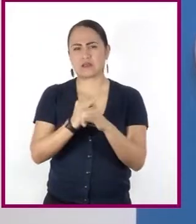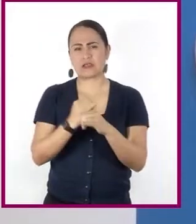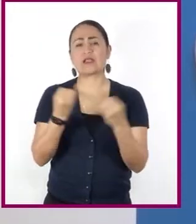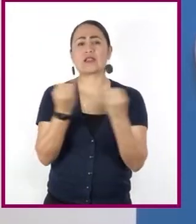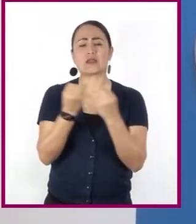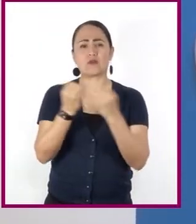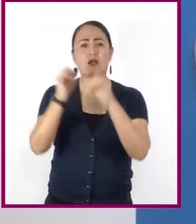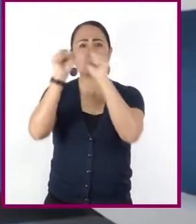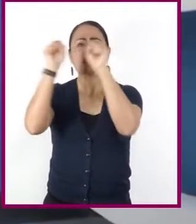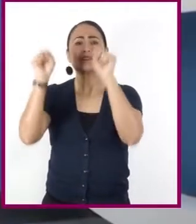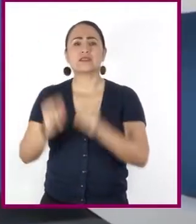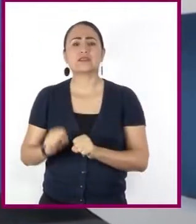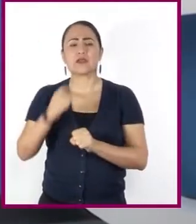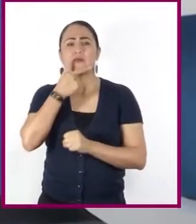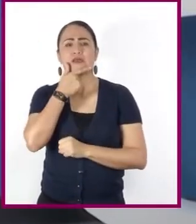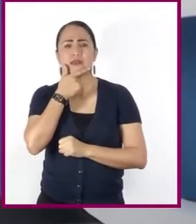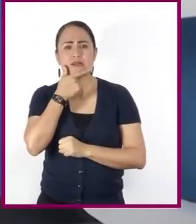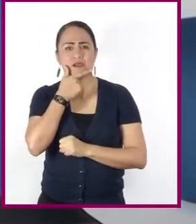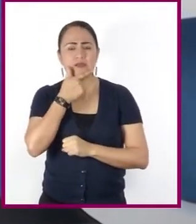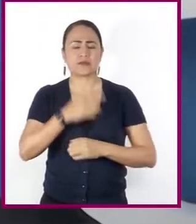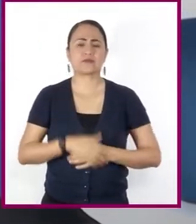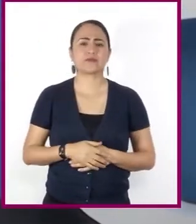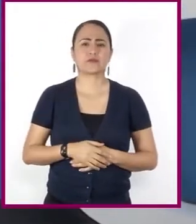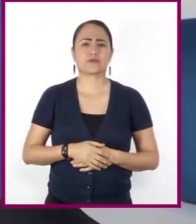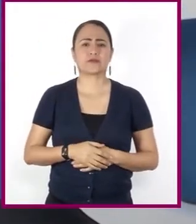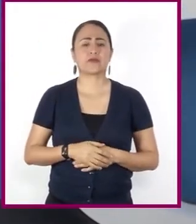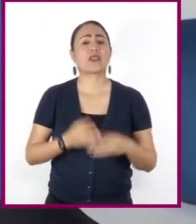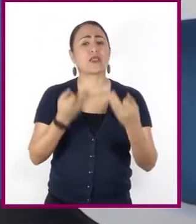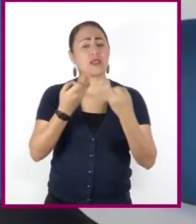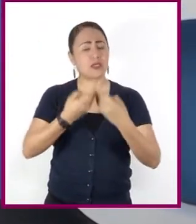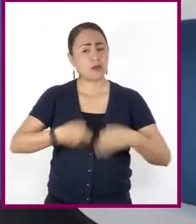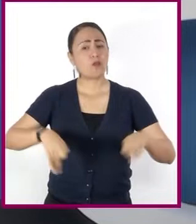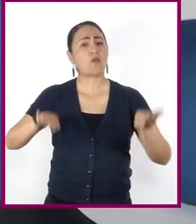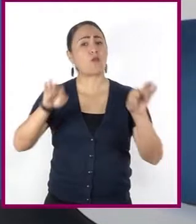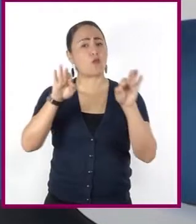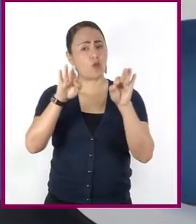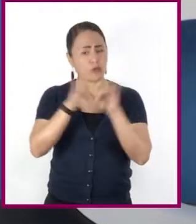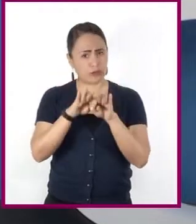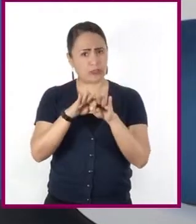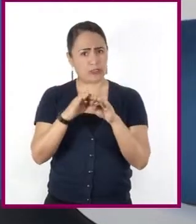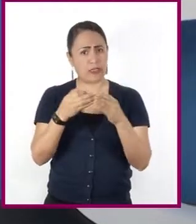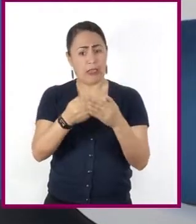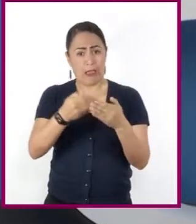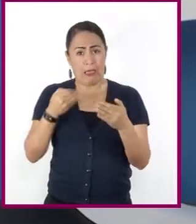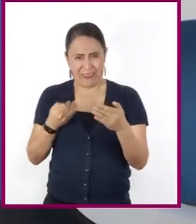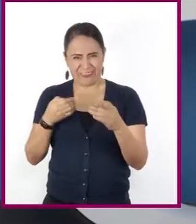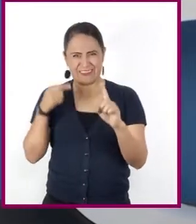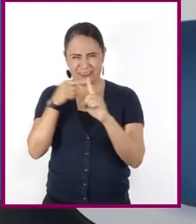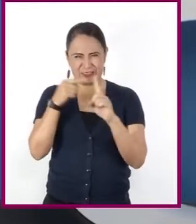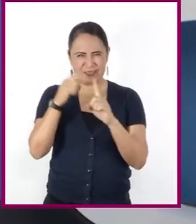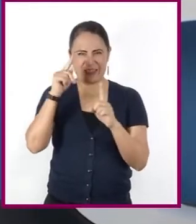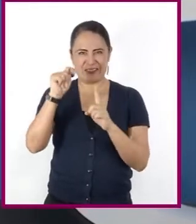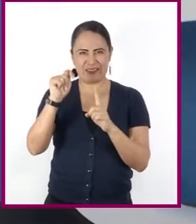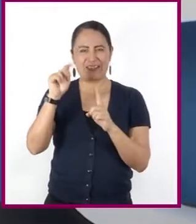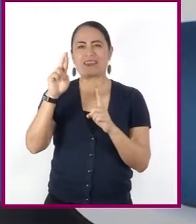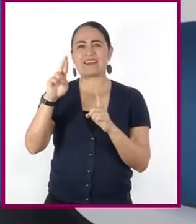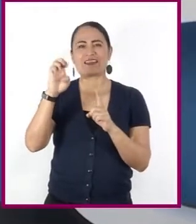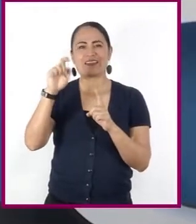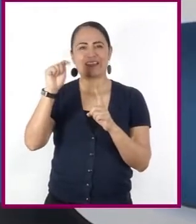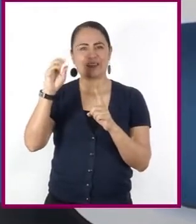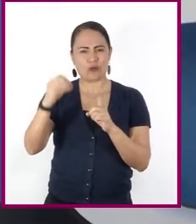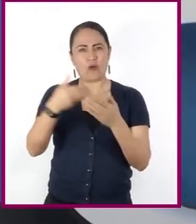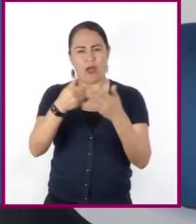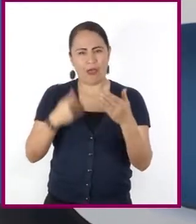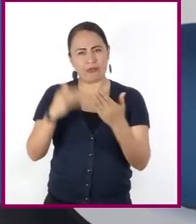del sistema inglés. Es importante que antes de pasar al primer reto matemático, consideren los